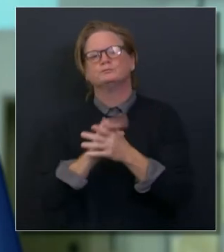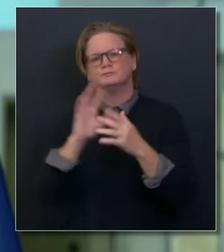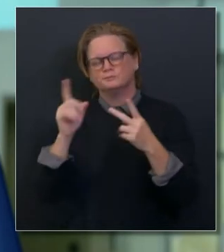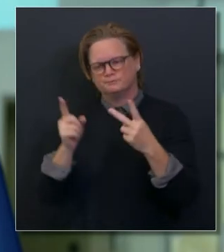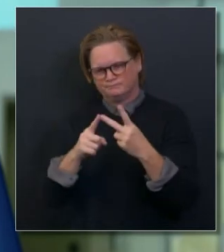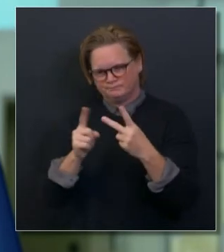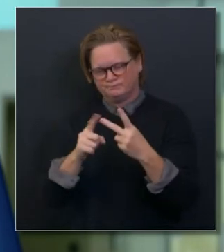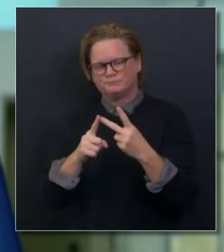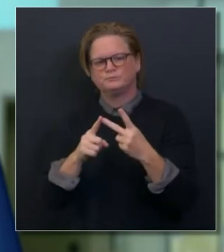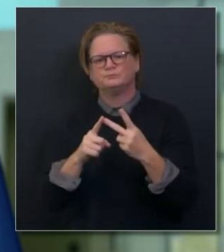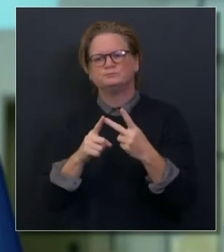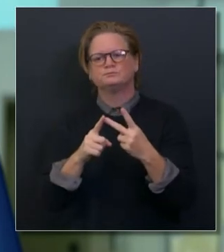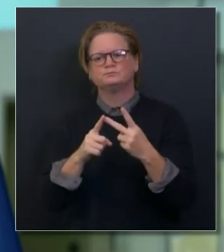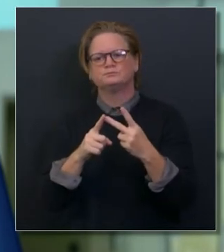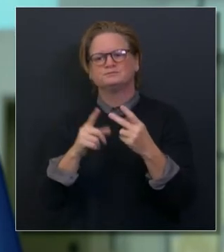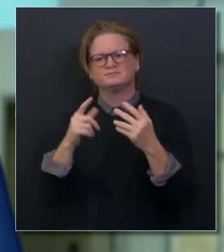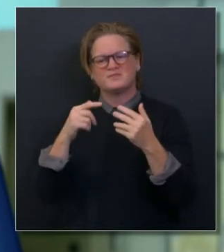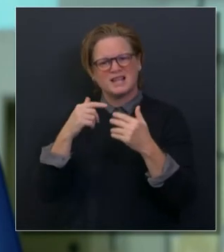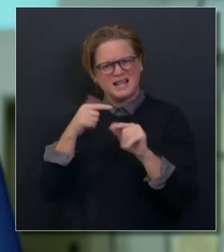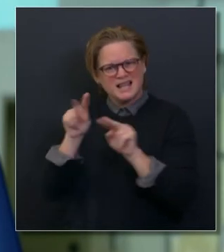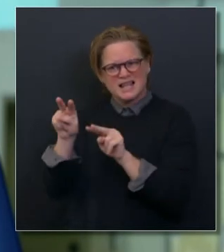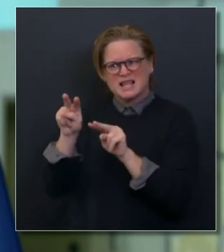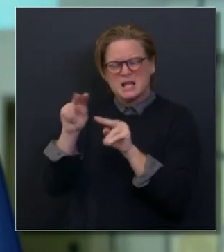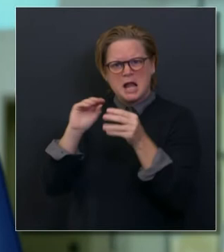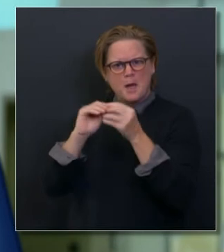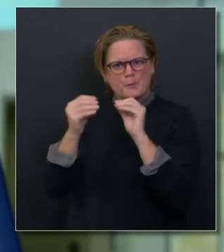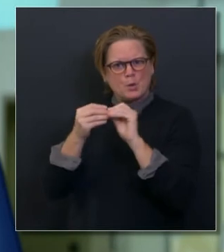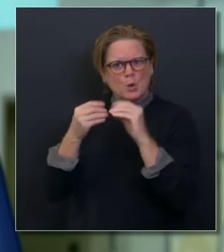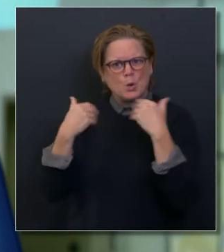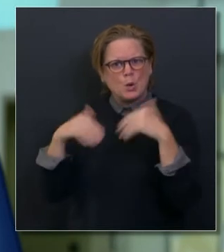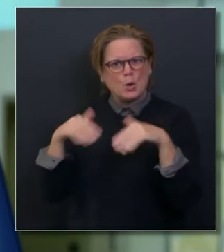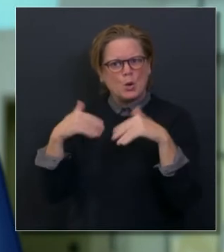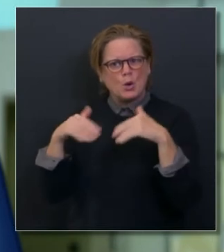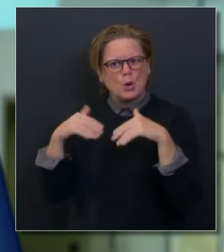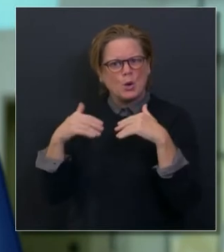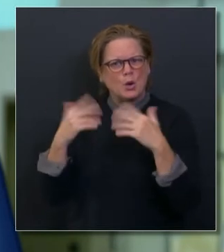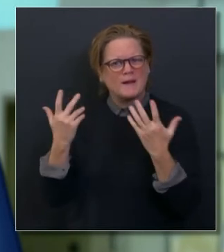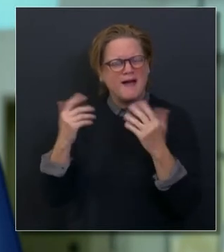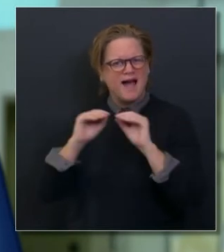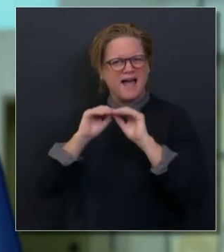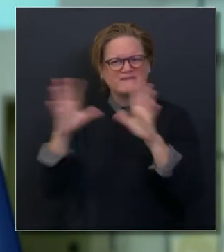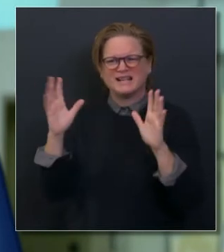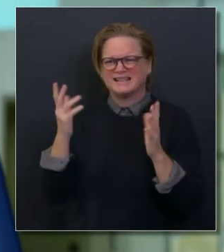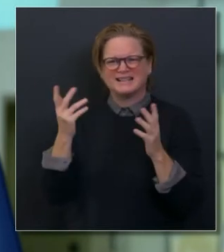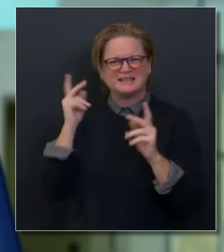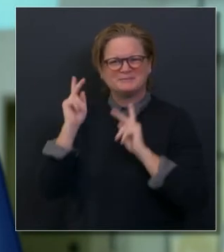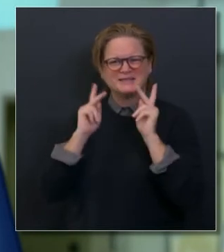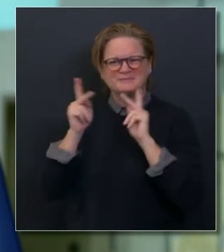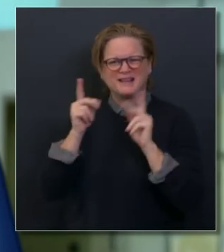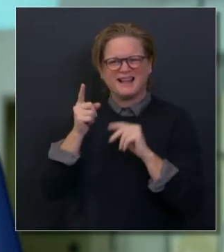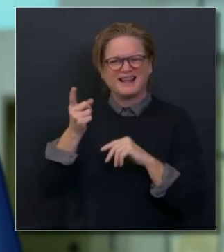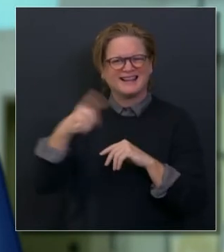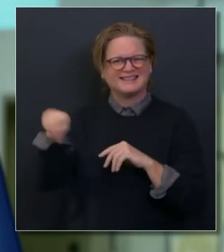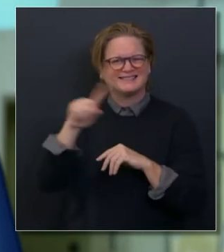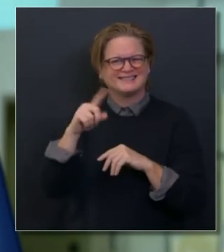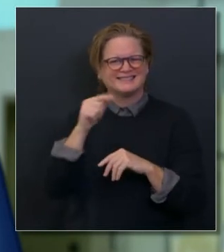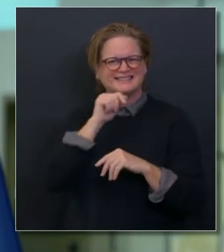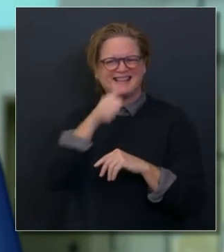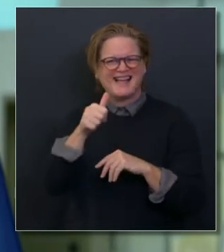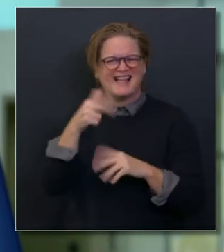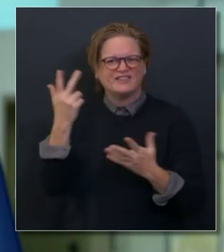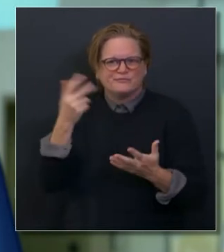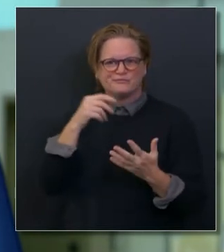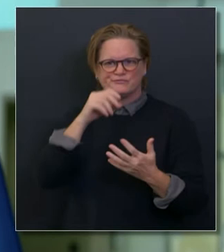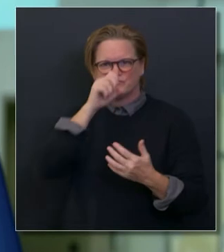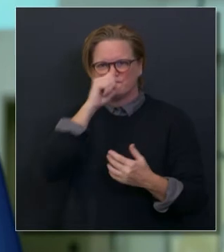estos casos. A pesar de todo esto, claramente hay personas que no tienen la mascarilla puesta, que están desafiando las órdenes, que no prestan atención.